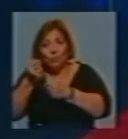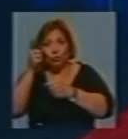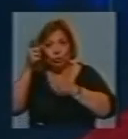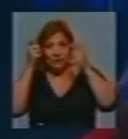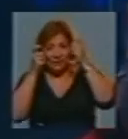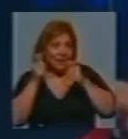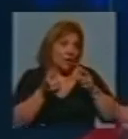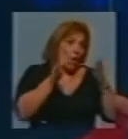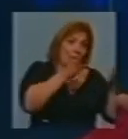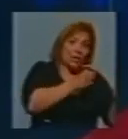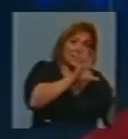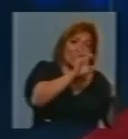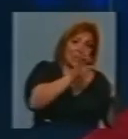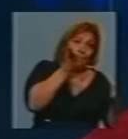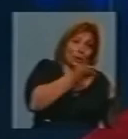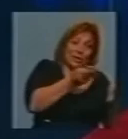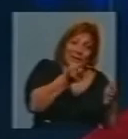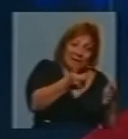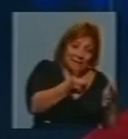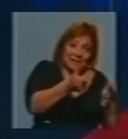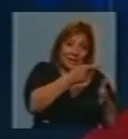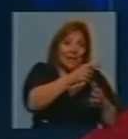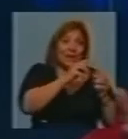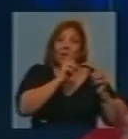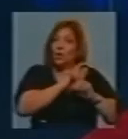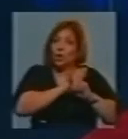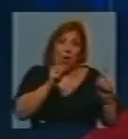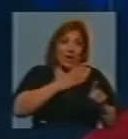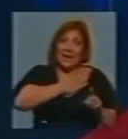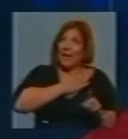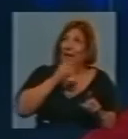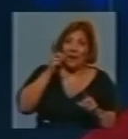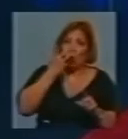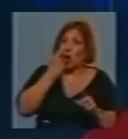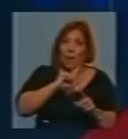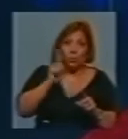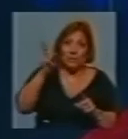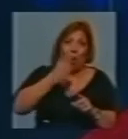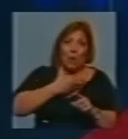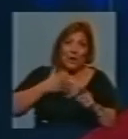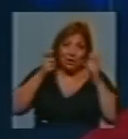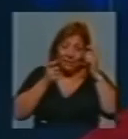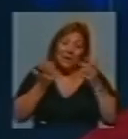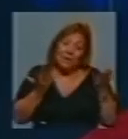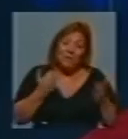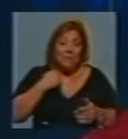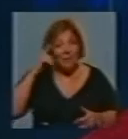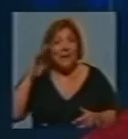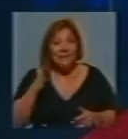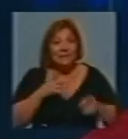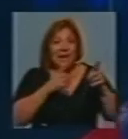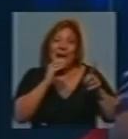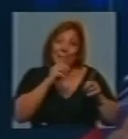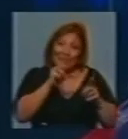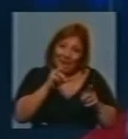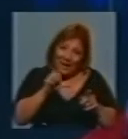los otros, el 50% prácticamente de la nación que no quieren ese modelo de gobierno, bueno, me parece que era importante que Capriles